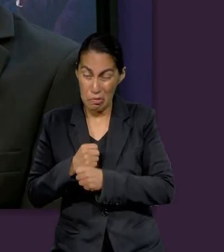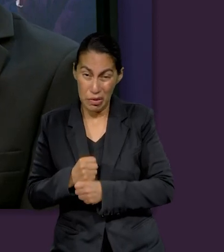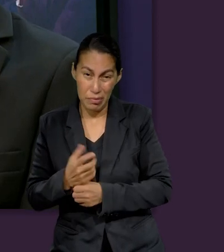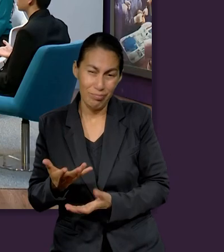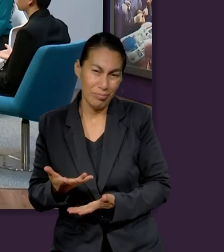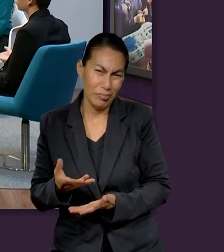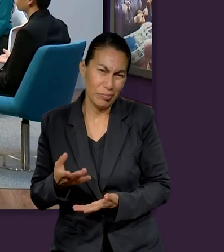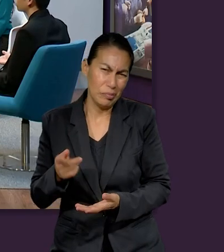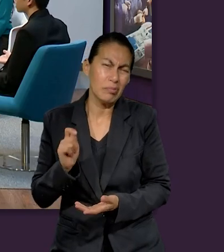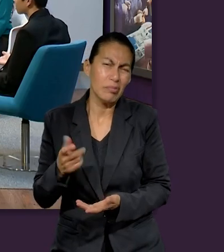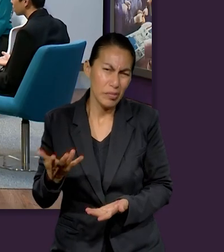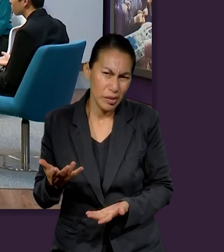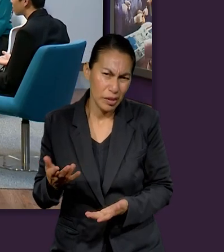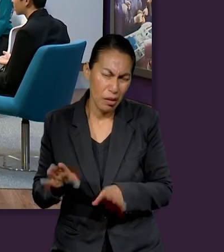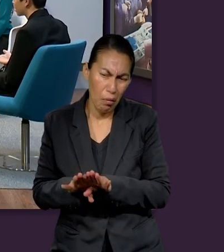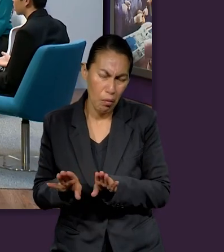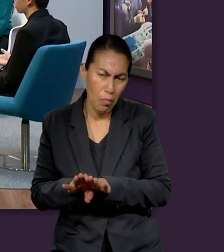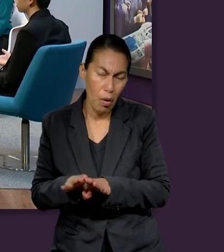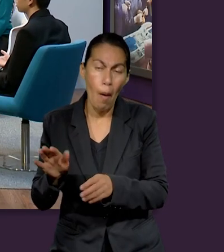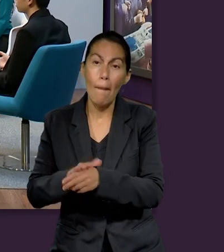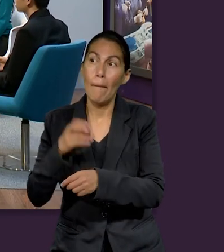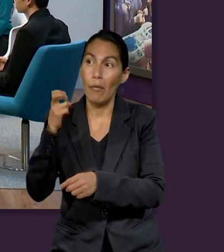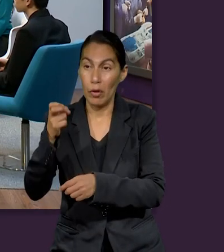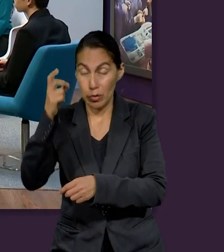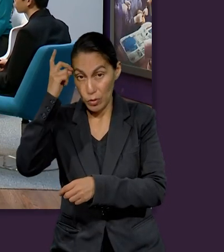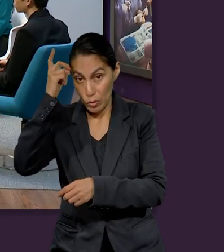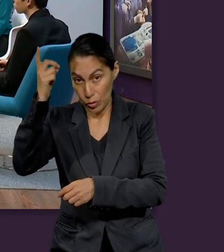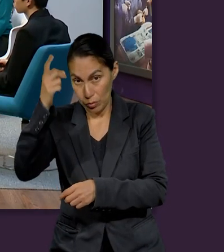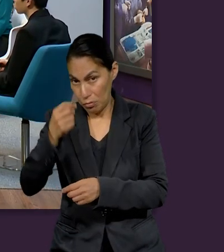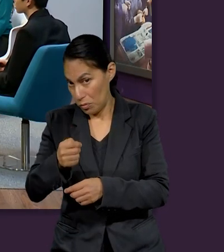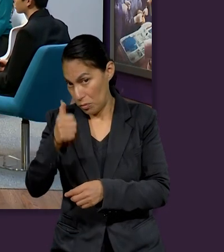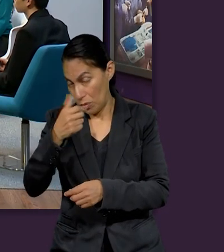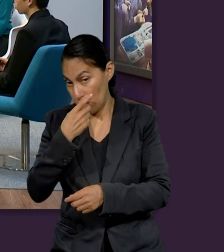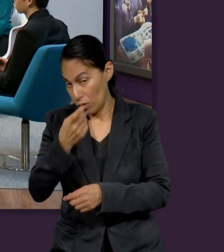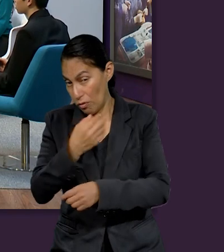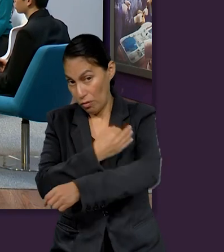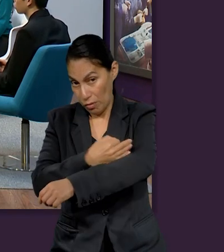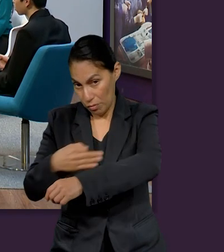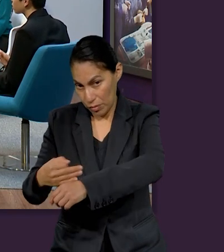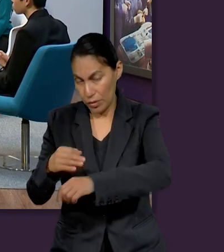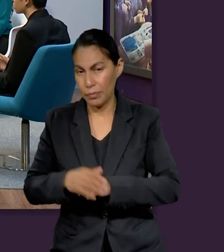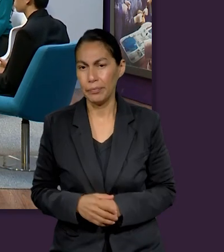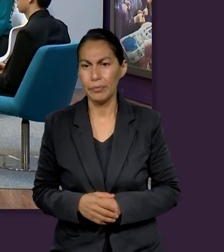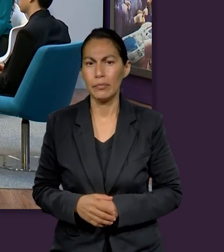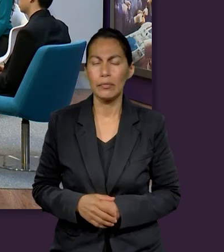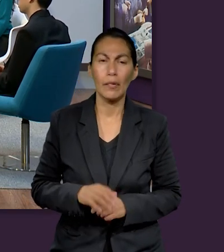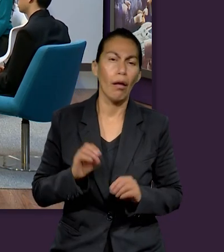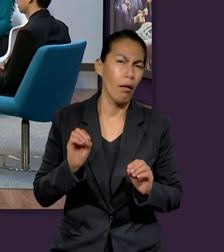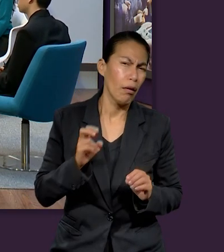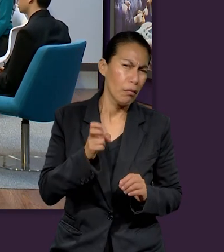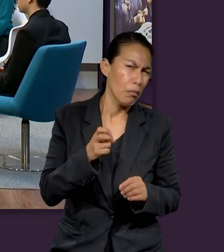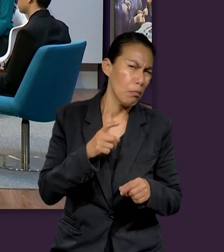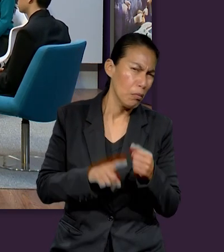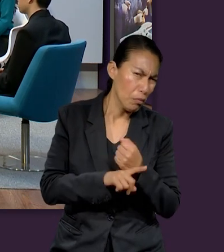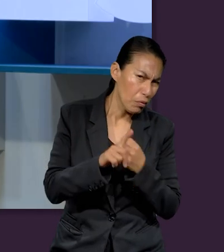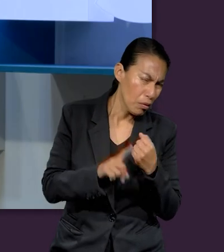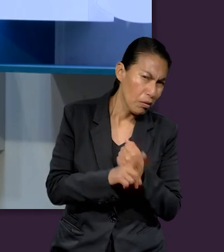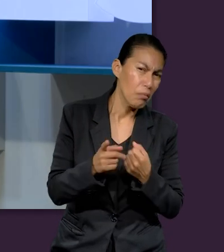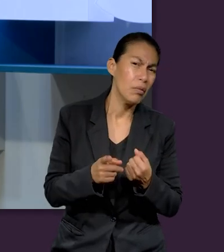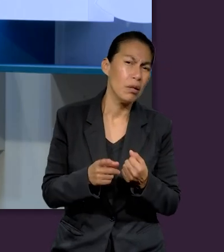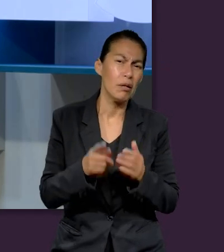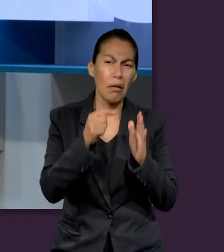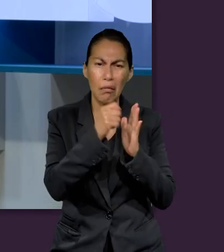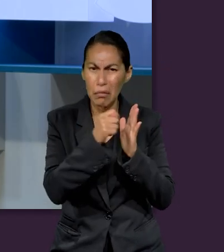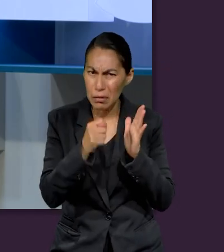estamos teniendo como un martillo innecesario hecho Dios por eso siempre hace esa prioridad Yo creo que es muy importante no Y puede traer